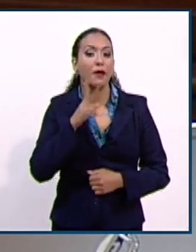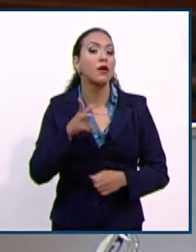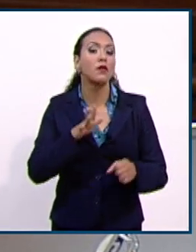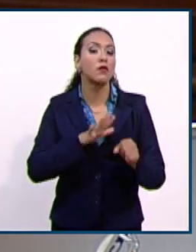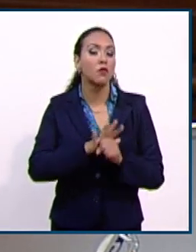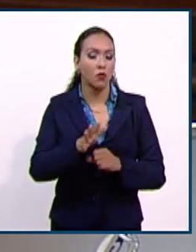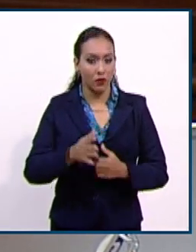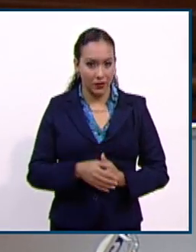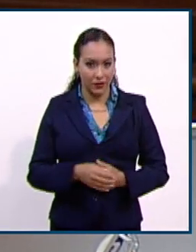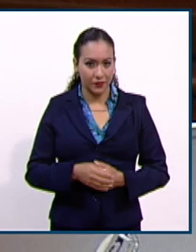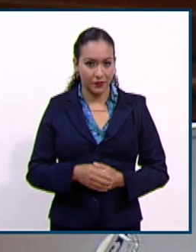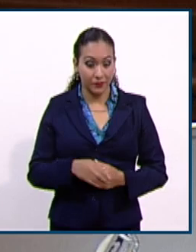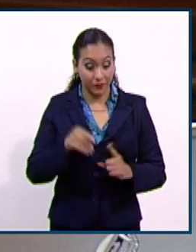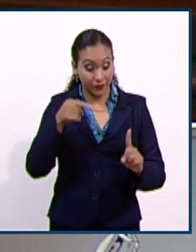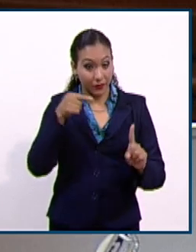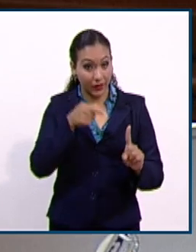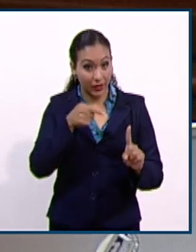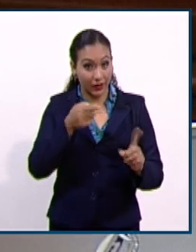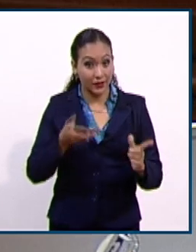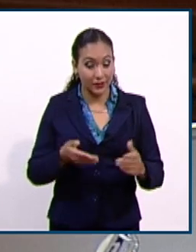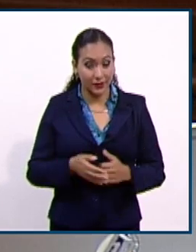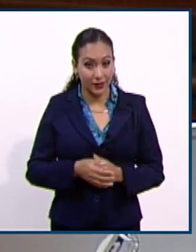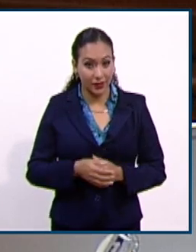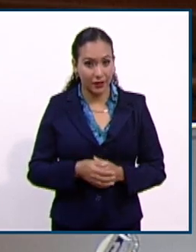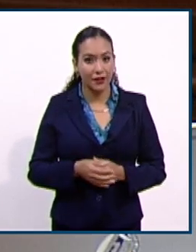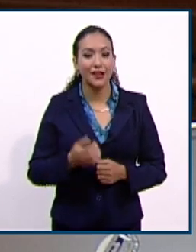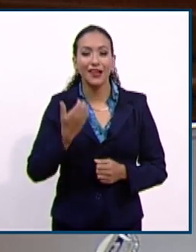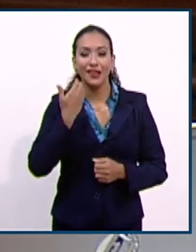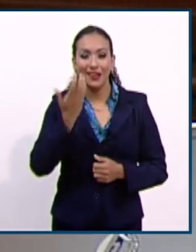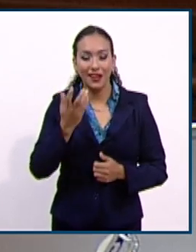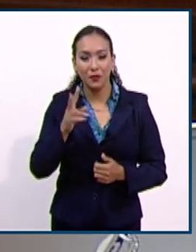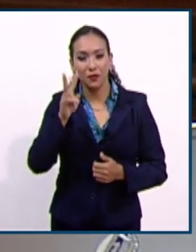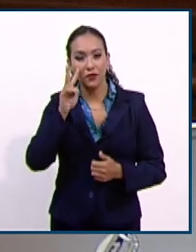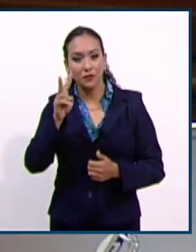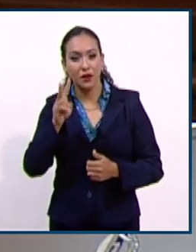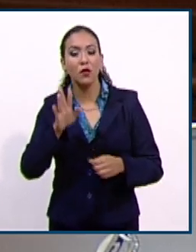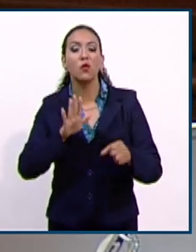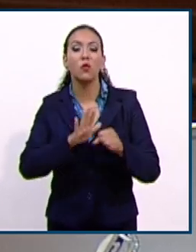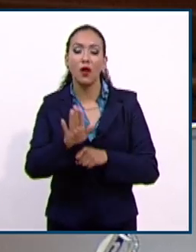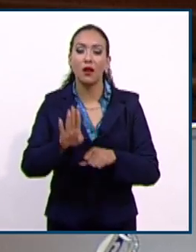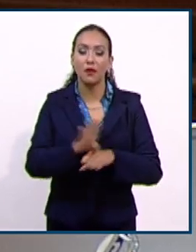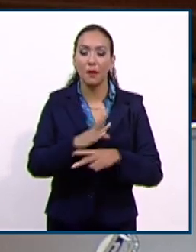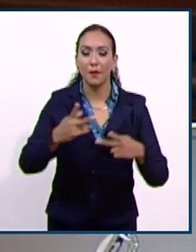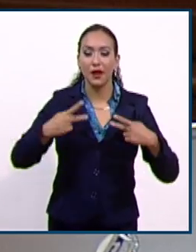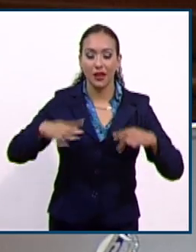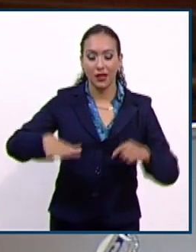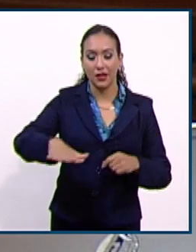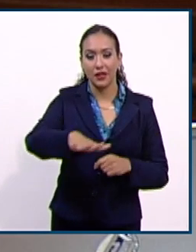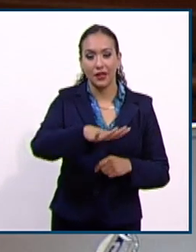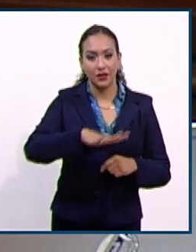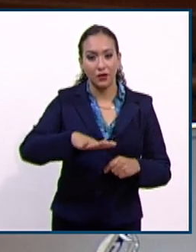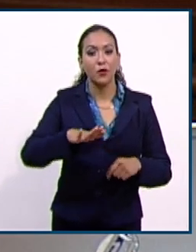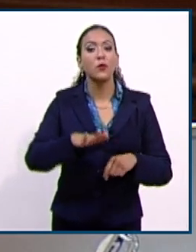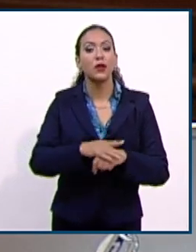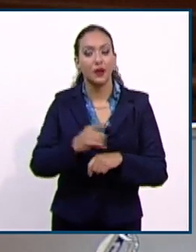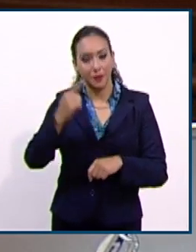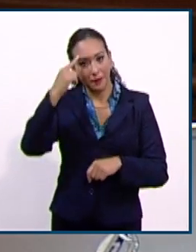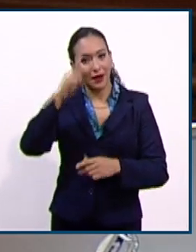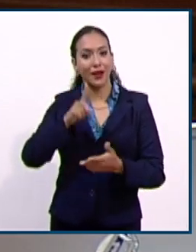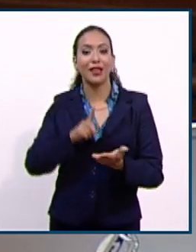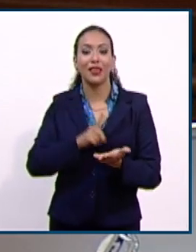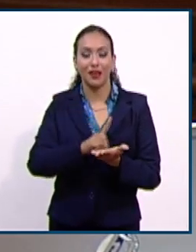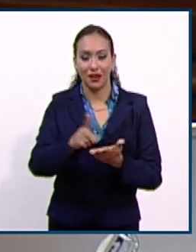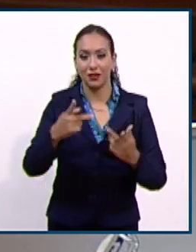un test de proporcionalidad a fin de evaluar el impacto de la norma impugnada por sí misma en la protección del derecho de